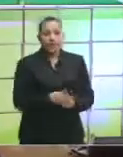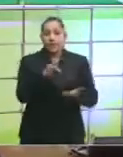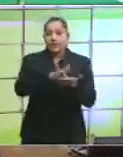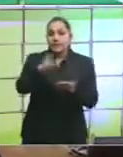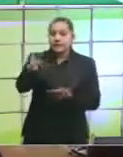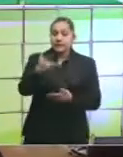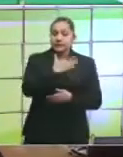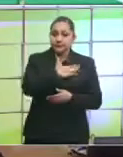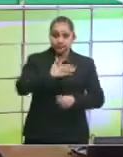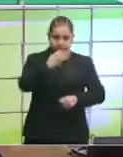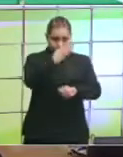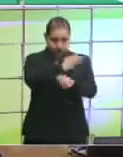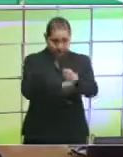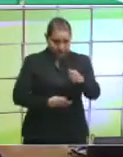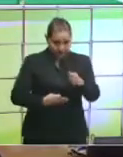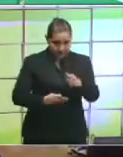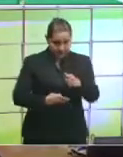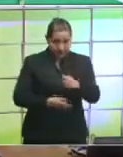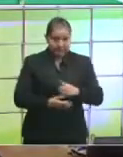tardes